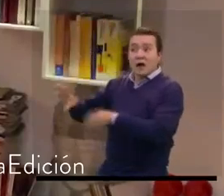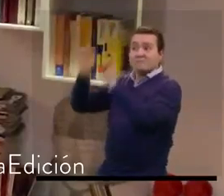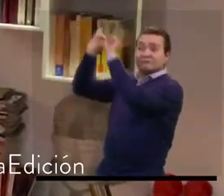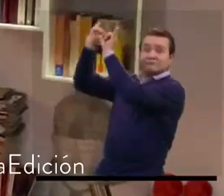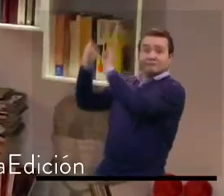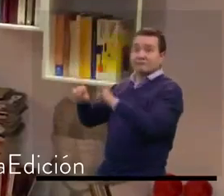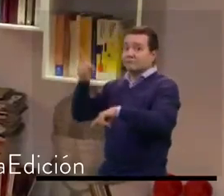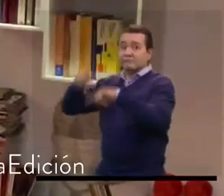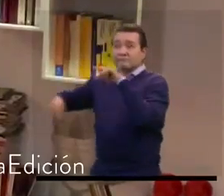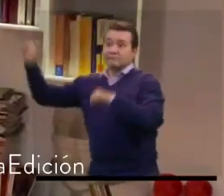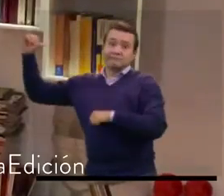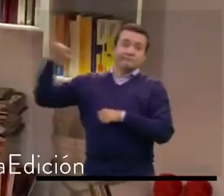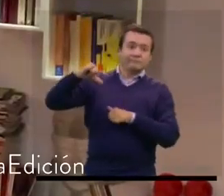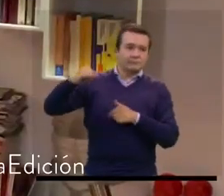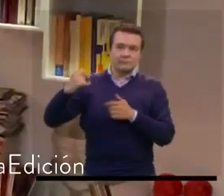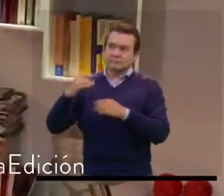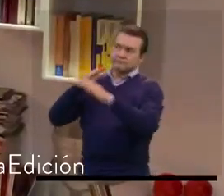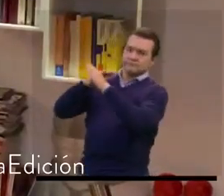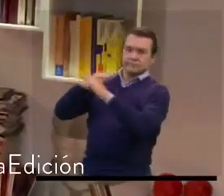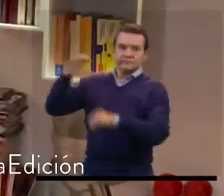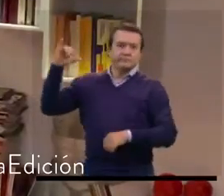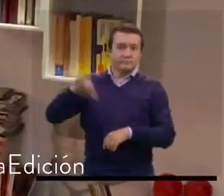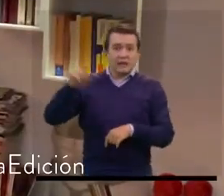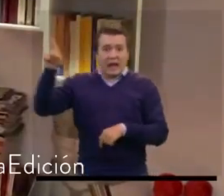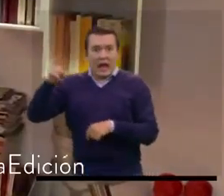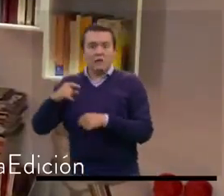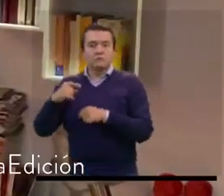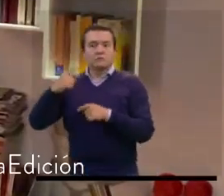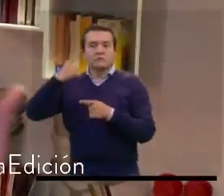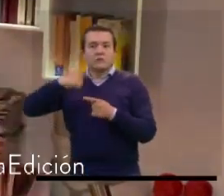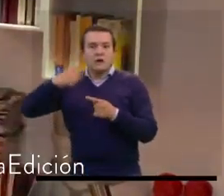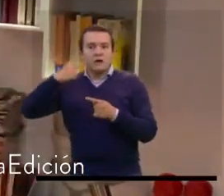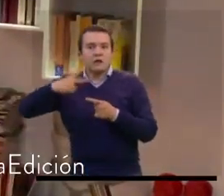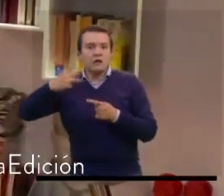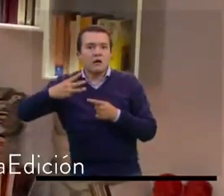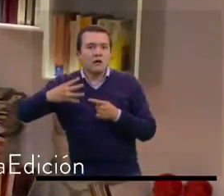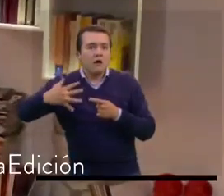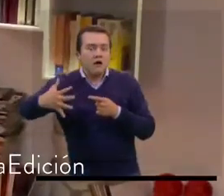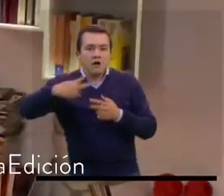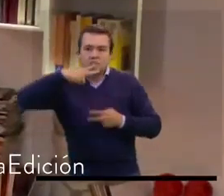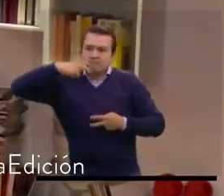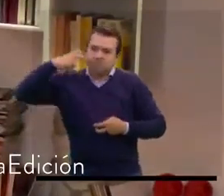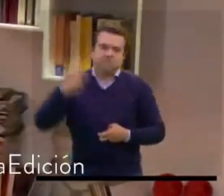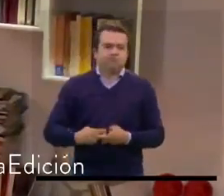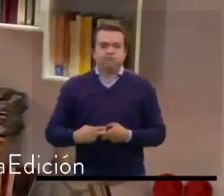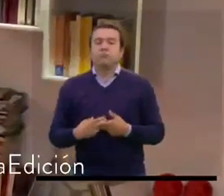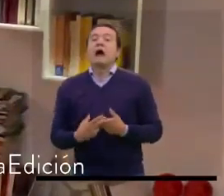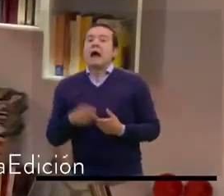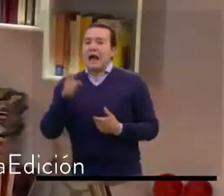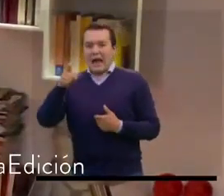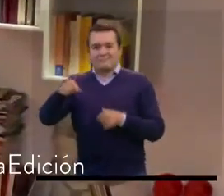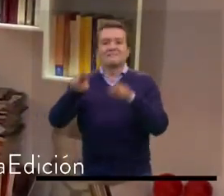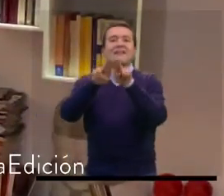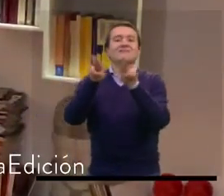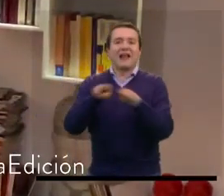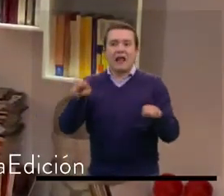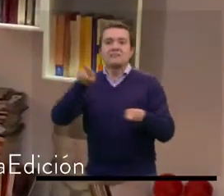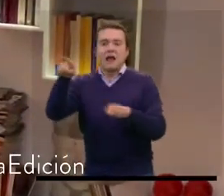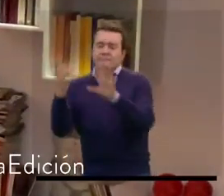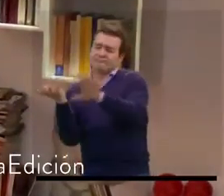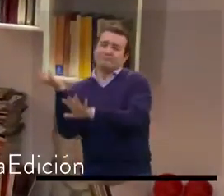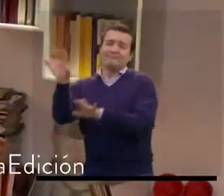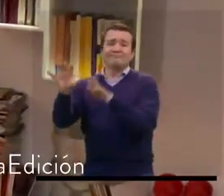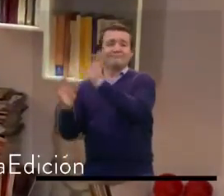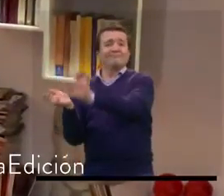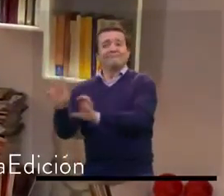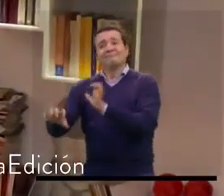pandemia. Con el paso de los días, las condiciones cada vez se hacen más precarias y las redes sociales se han convertido en esa vitrina para visibilizar su